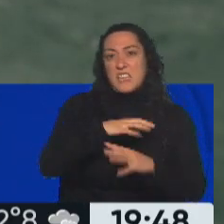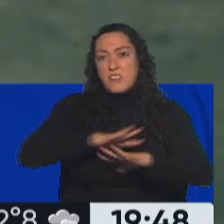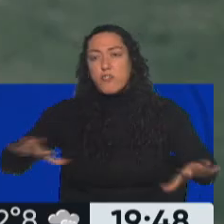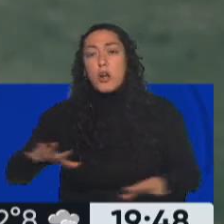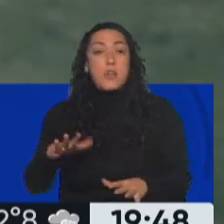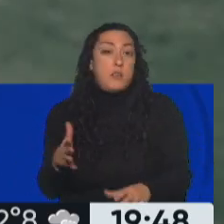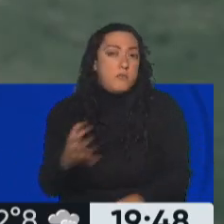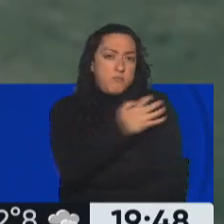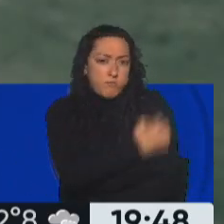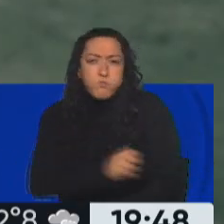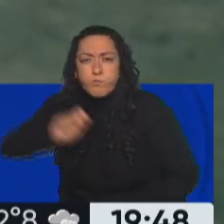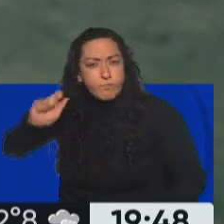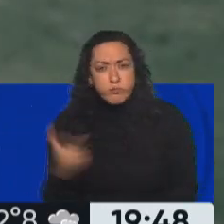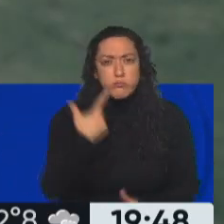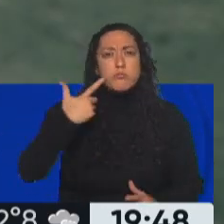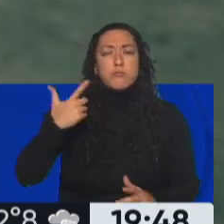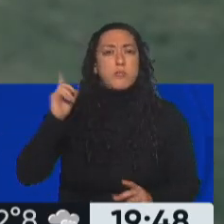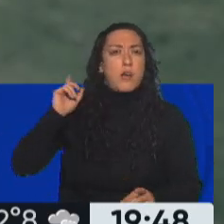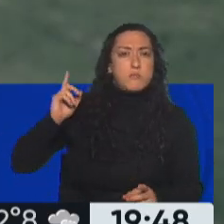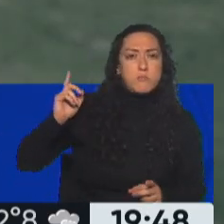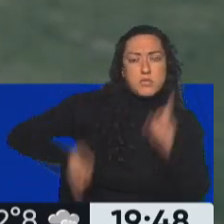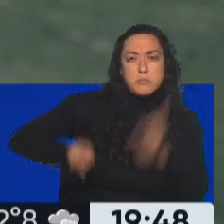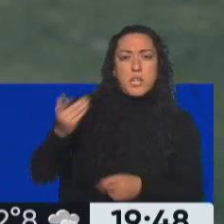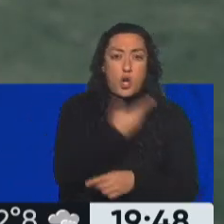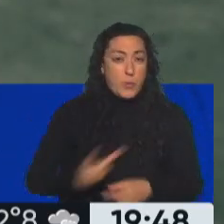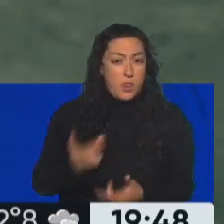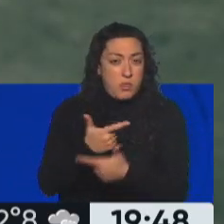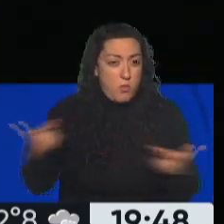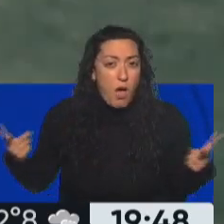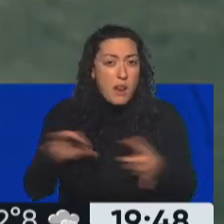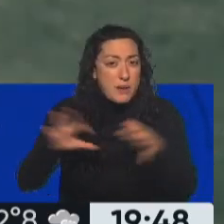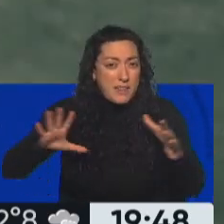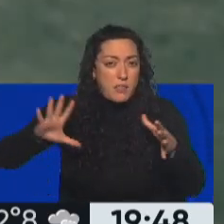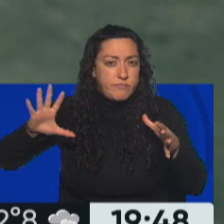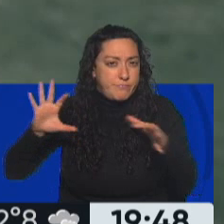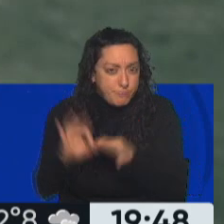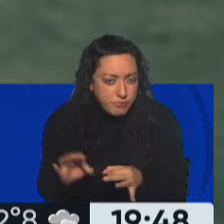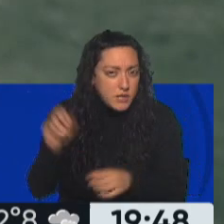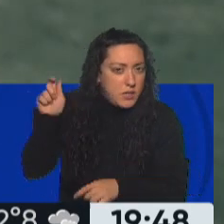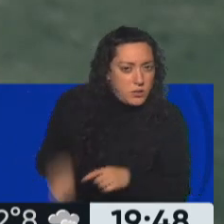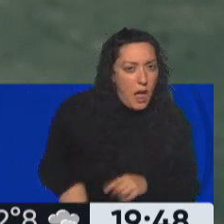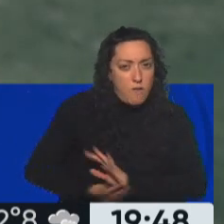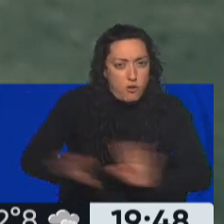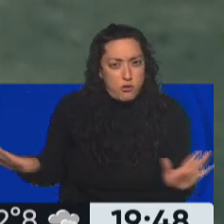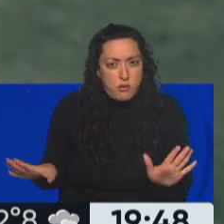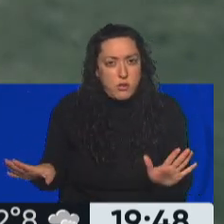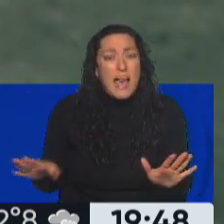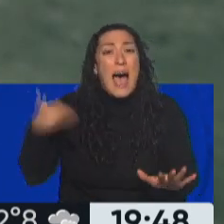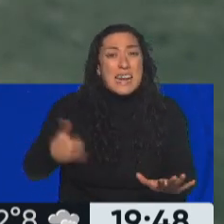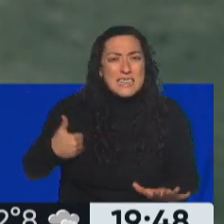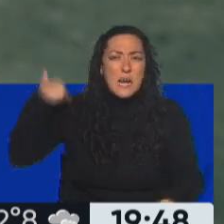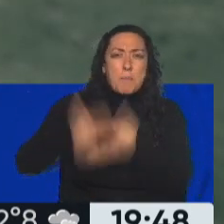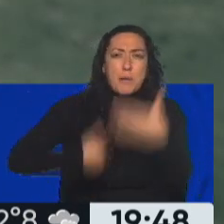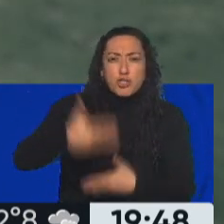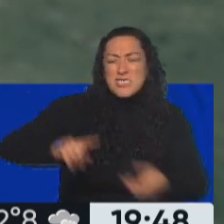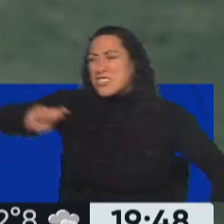Pobreza, embrutecimiento, anarquía y una ausencia fatal de libertad. La Argentina, que está viviendo un proceso